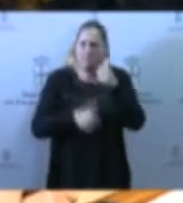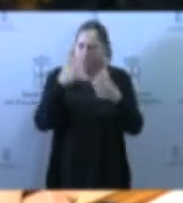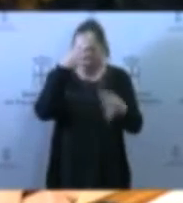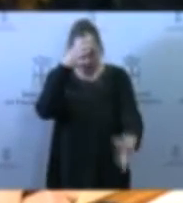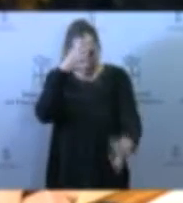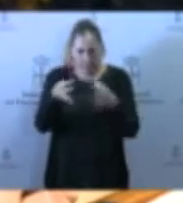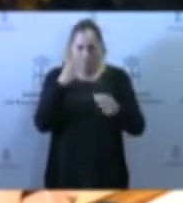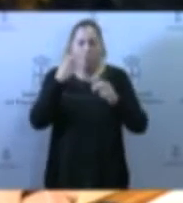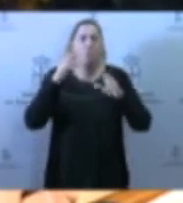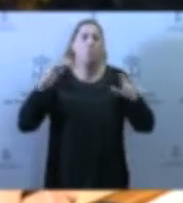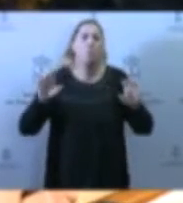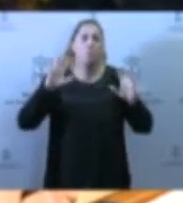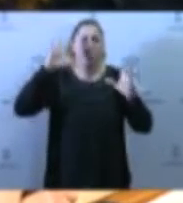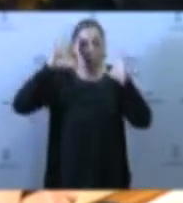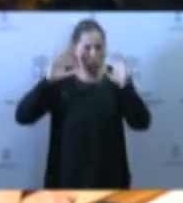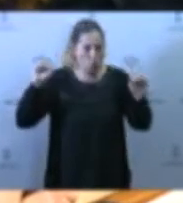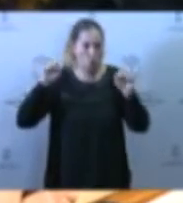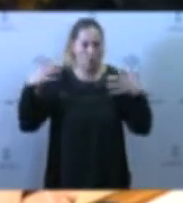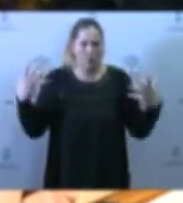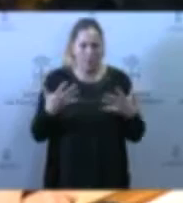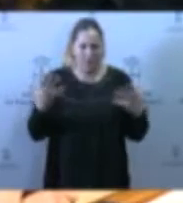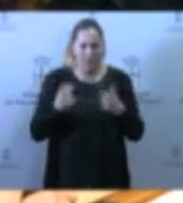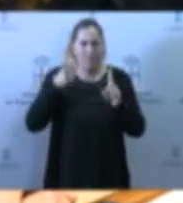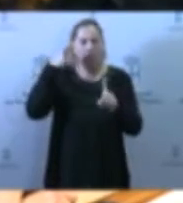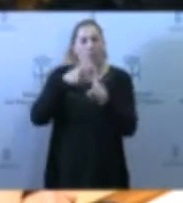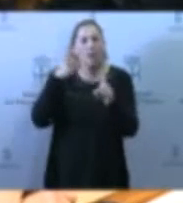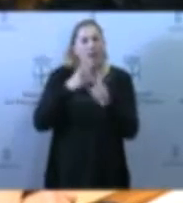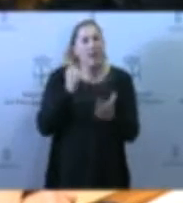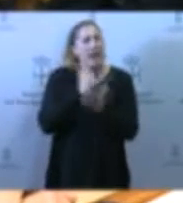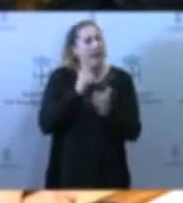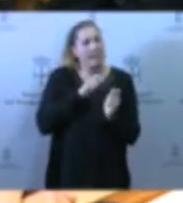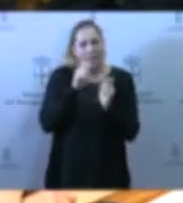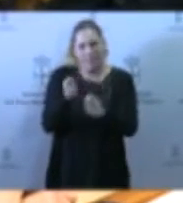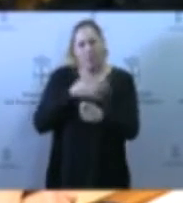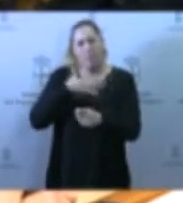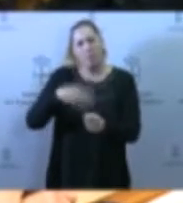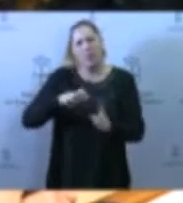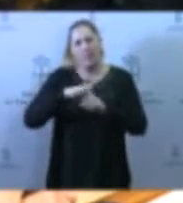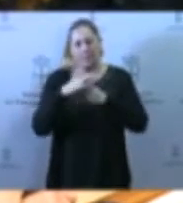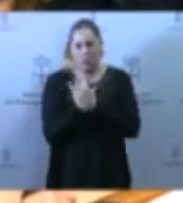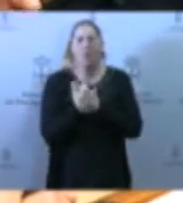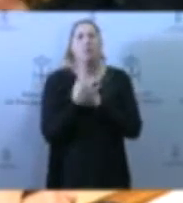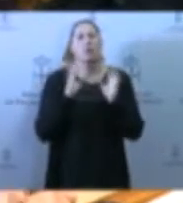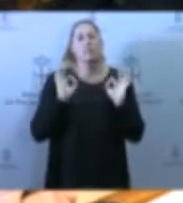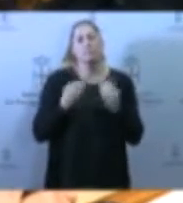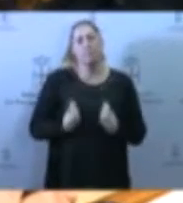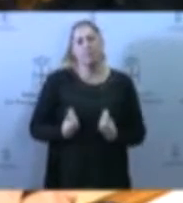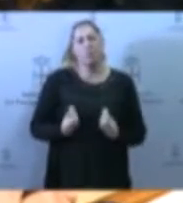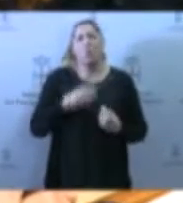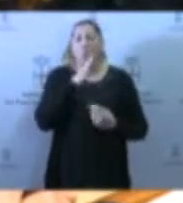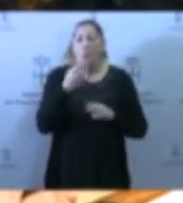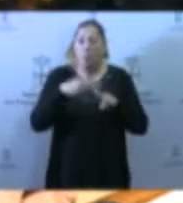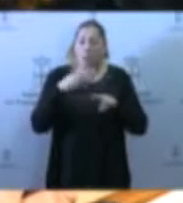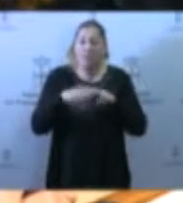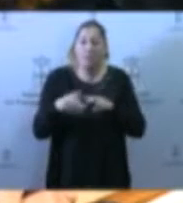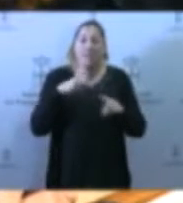protocolos de emergencia y la cooperación entre instituciones para afrontar con ciertas garantías situaciones como esta. Porque sin una política de prevención